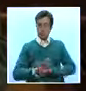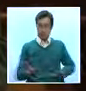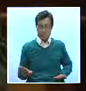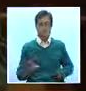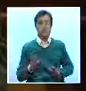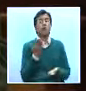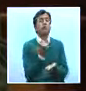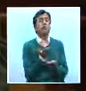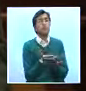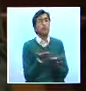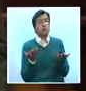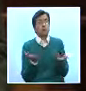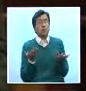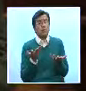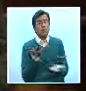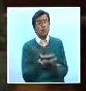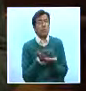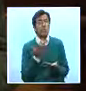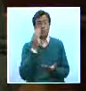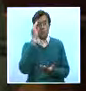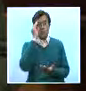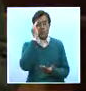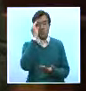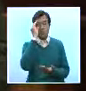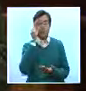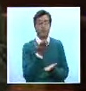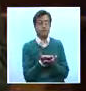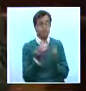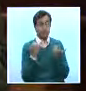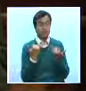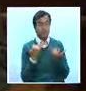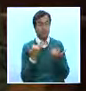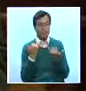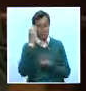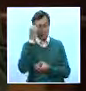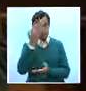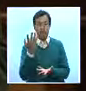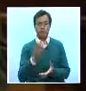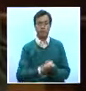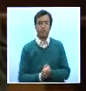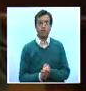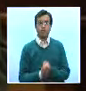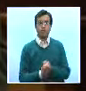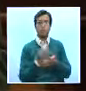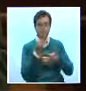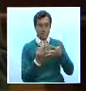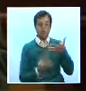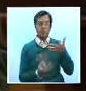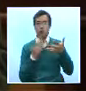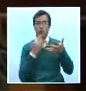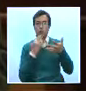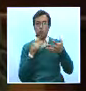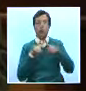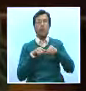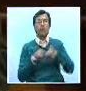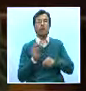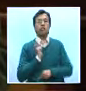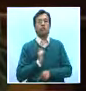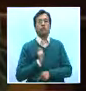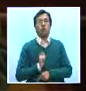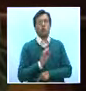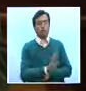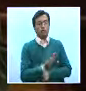La propuesta que se trae, ¿verdad? O que están dando a conocer, es que el valor vaya ahora en razón a los salarios mínimos